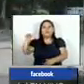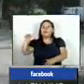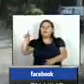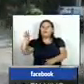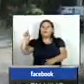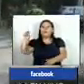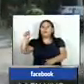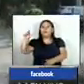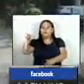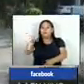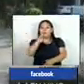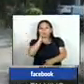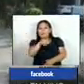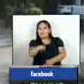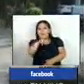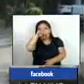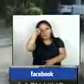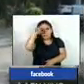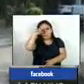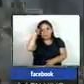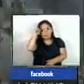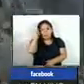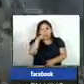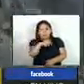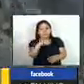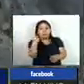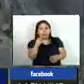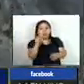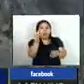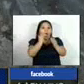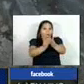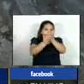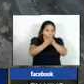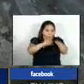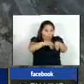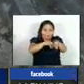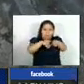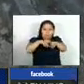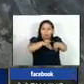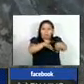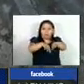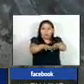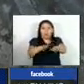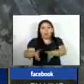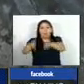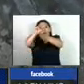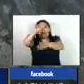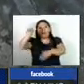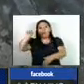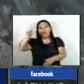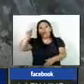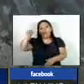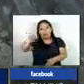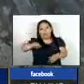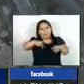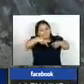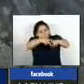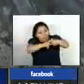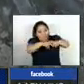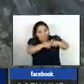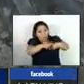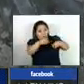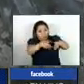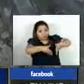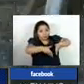Salvador denuncian trabajos inconclusos en un derrame de agua potable. Aseguran que ANDA realizó la reparación de la fuga